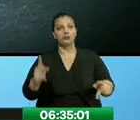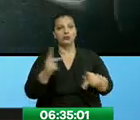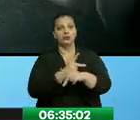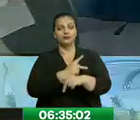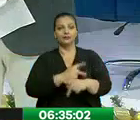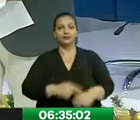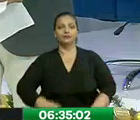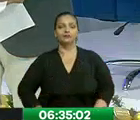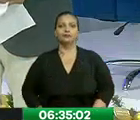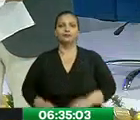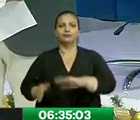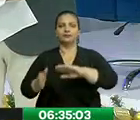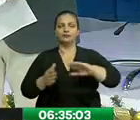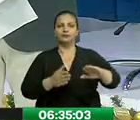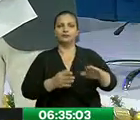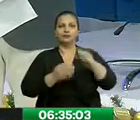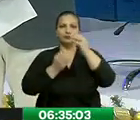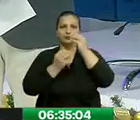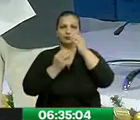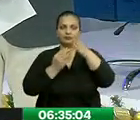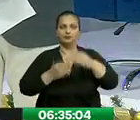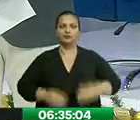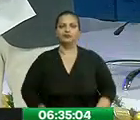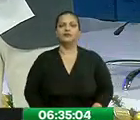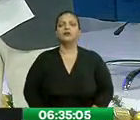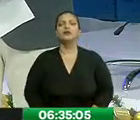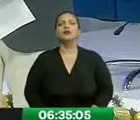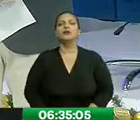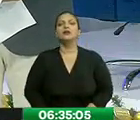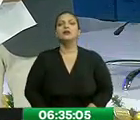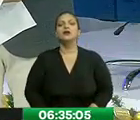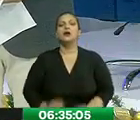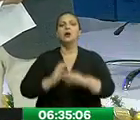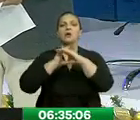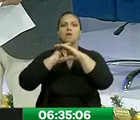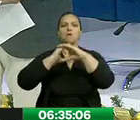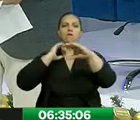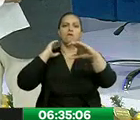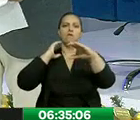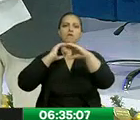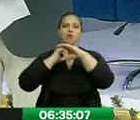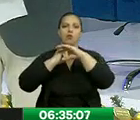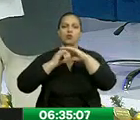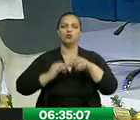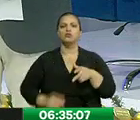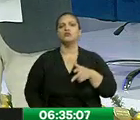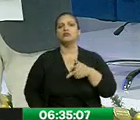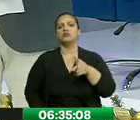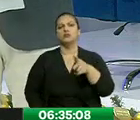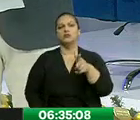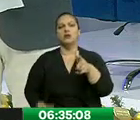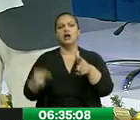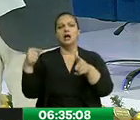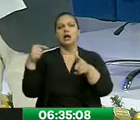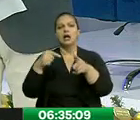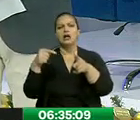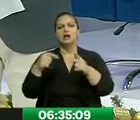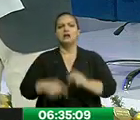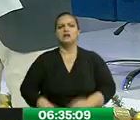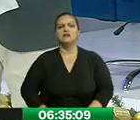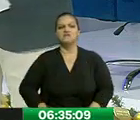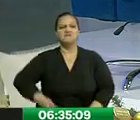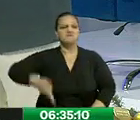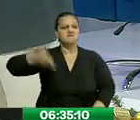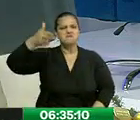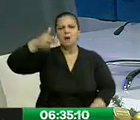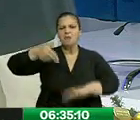Agentes del ATM-1 fue herido con varias puñaladas por delincuentes. Esto durante un asalto en un bus